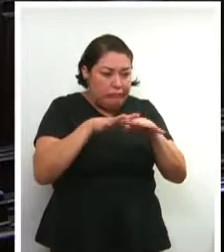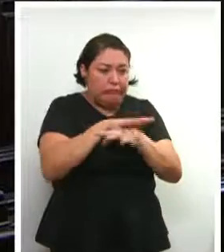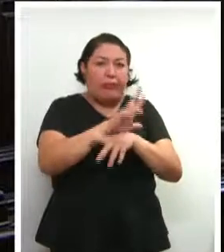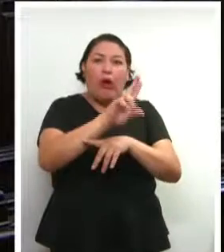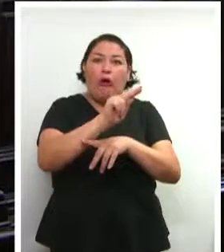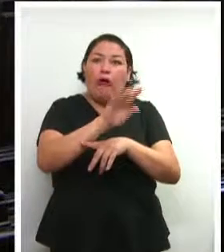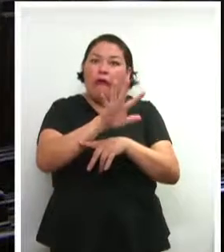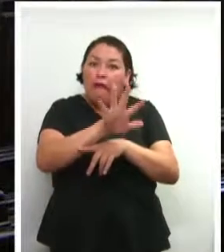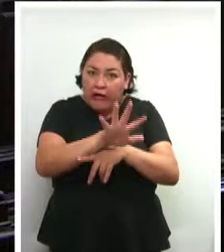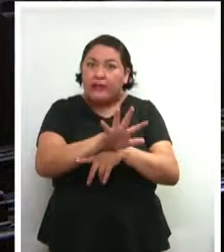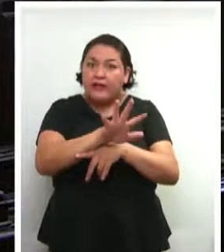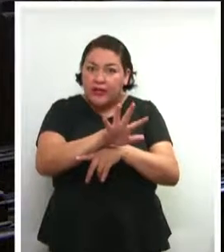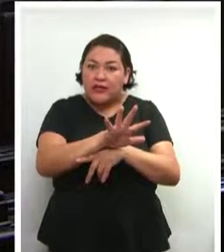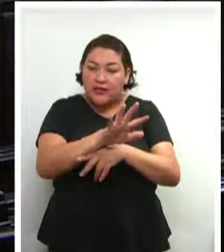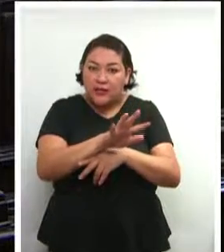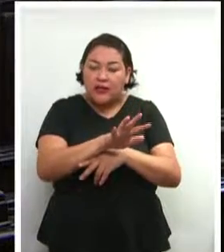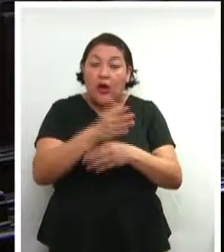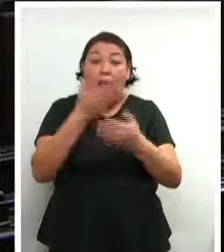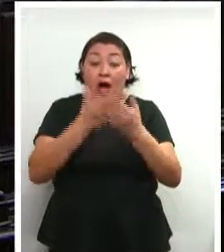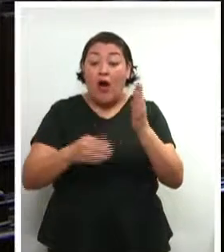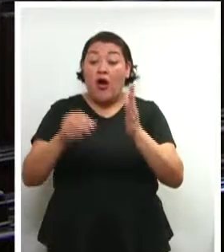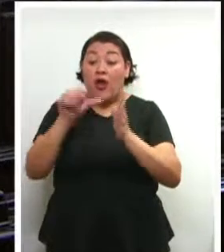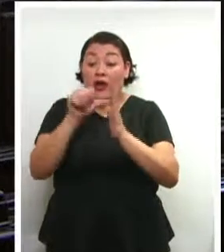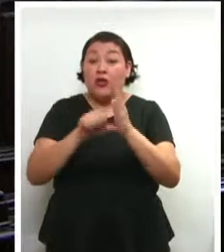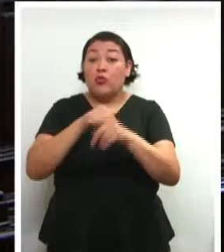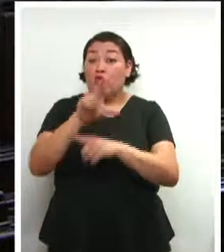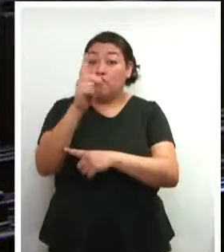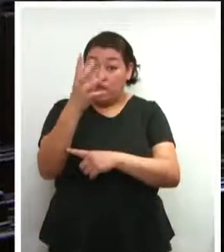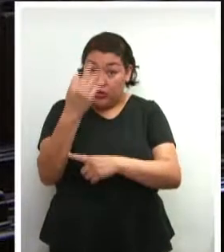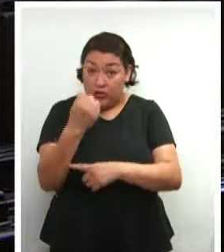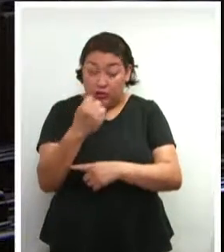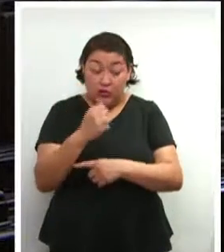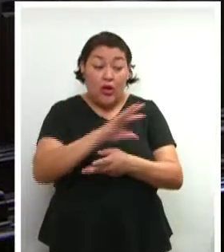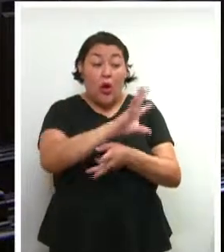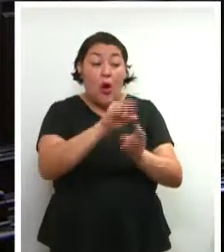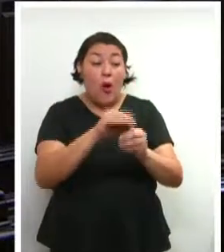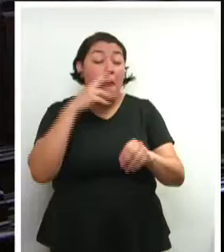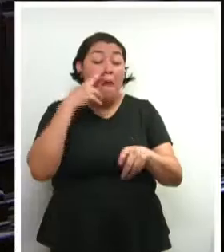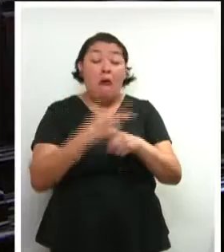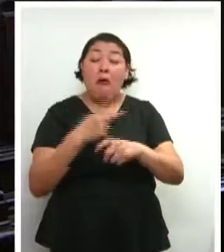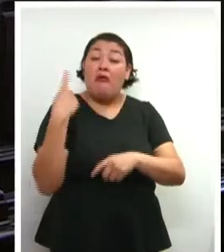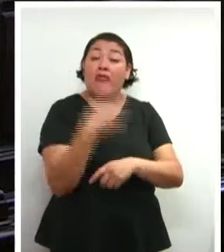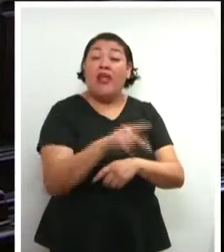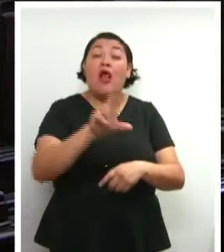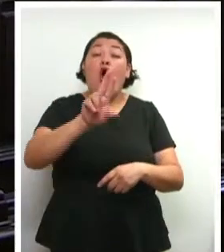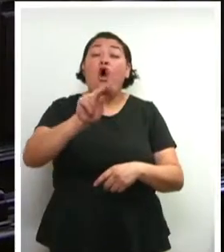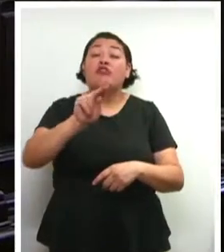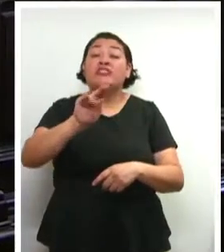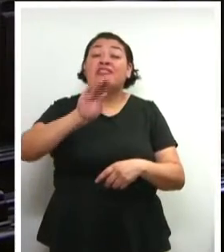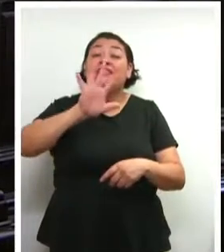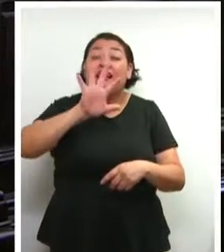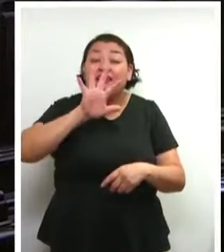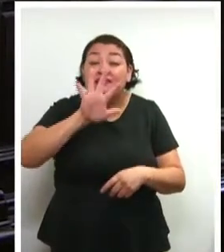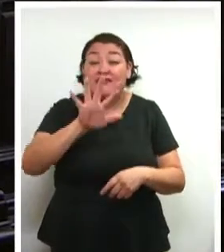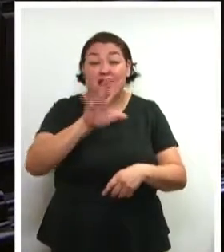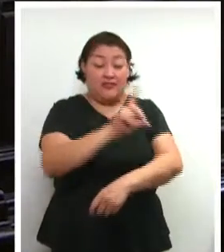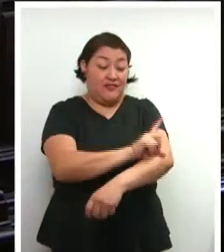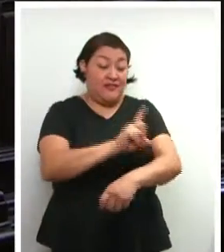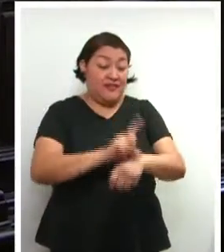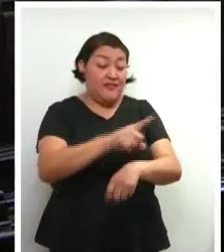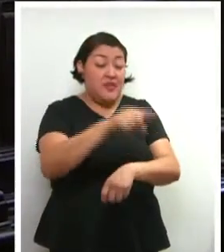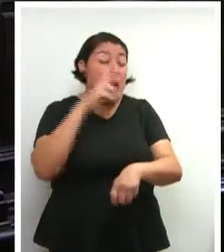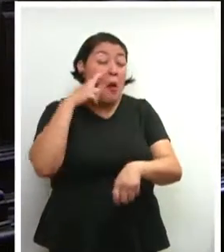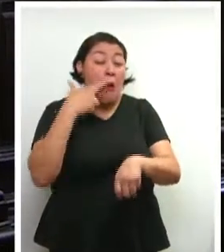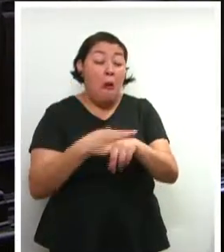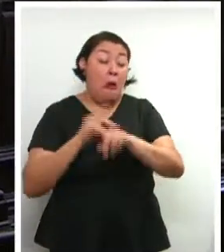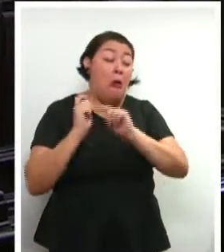en día, el 39 de la Ley Orgánica dispone 85 atribuciones para las delegaciones. Por mandato